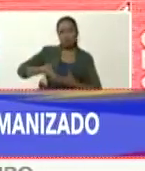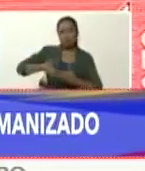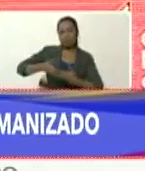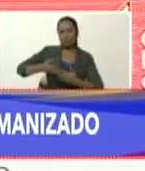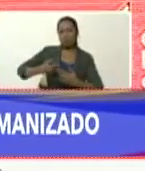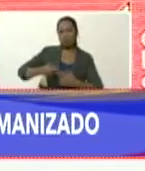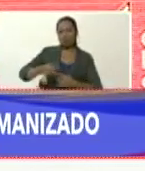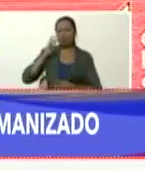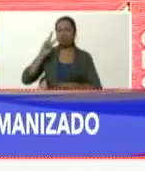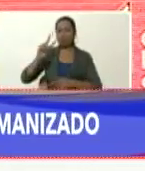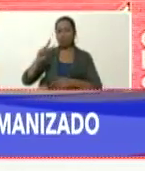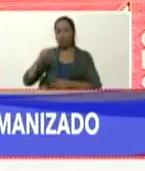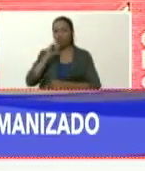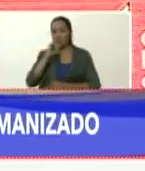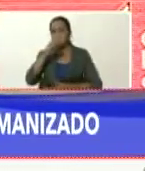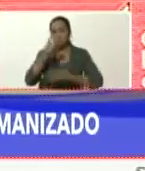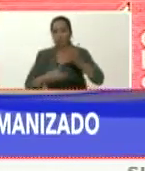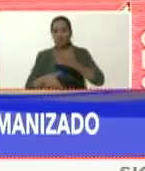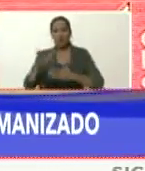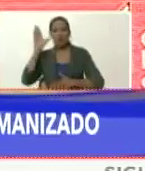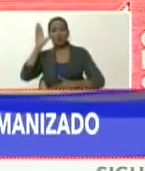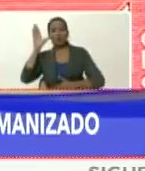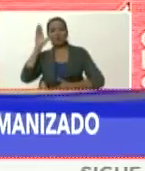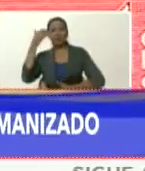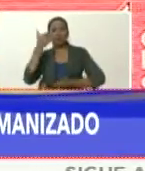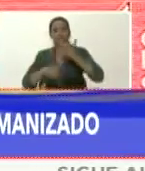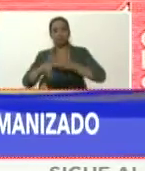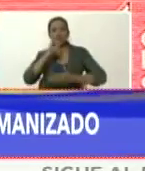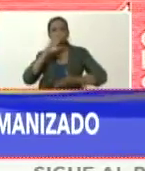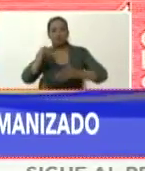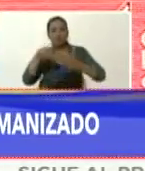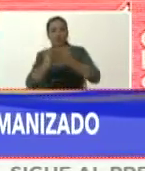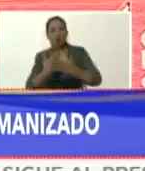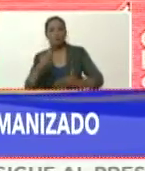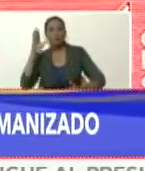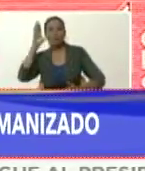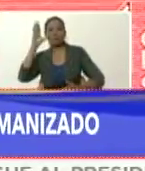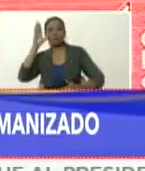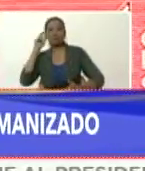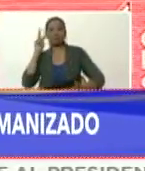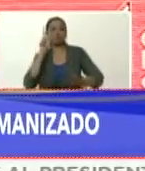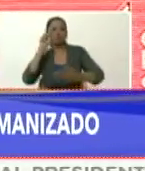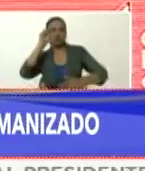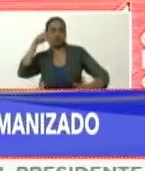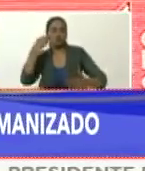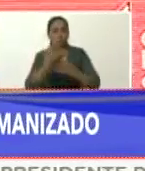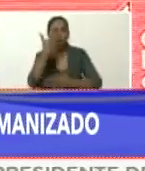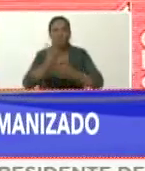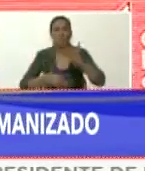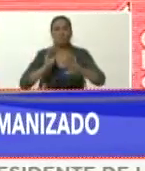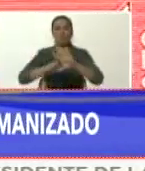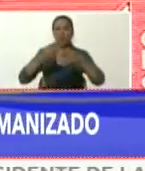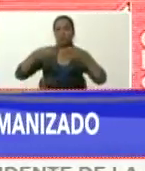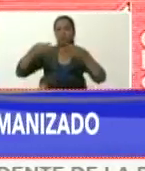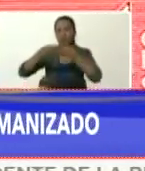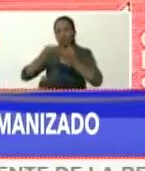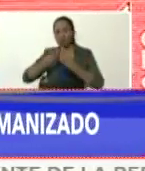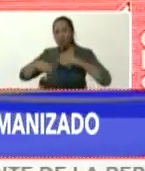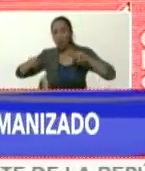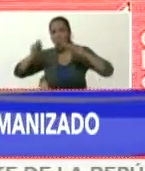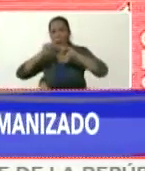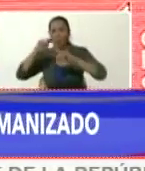no aparecen en el informe de Bachelet. Así es. Ni van a aparecer nunca, porque esos organismos,